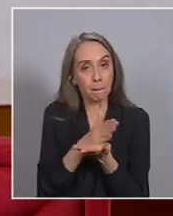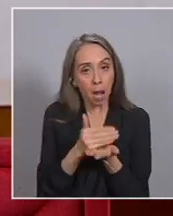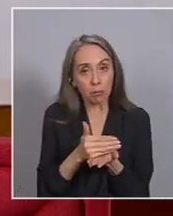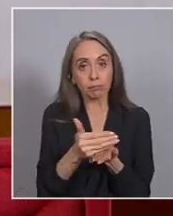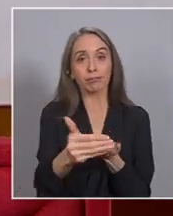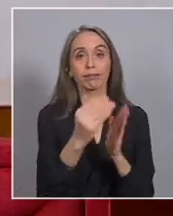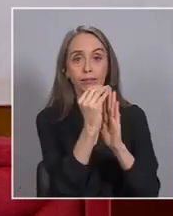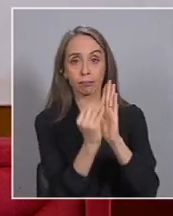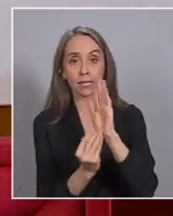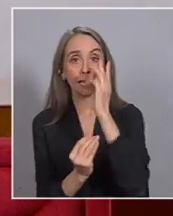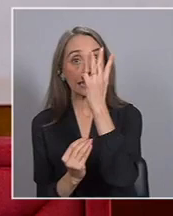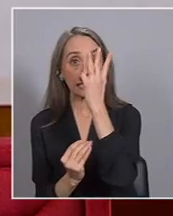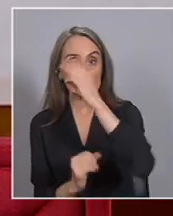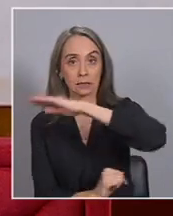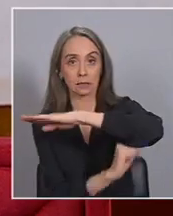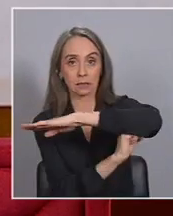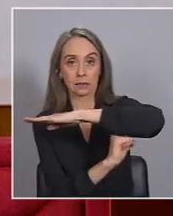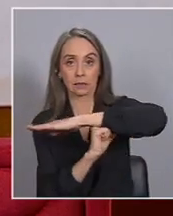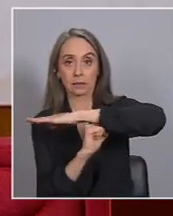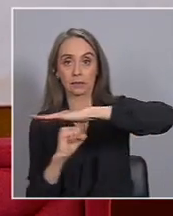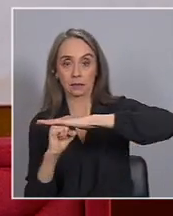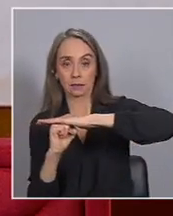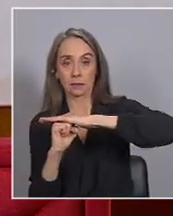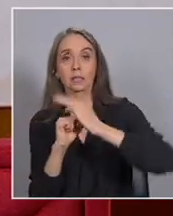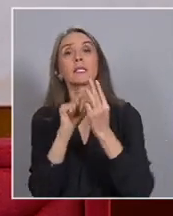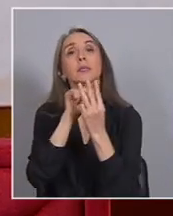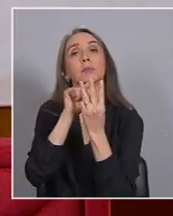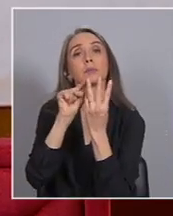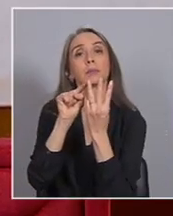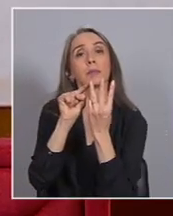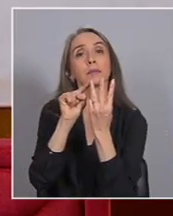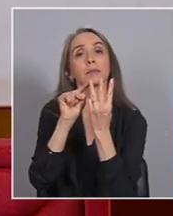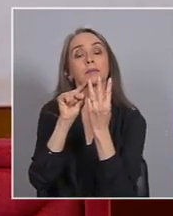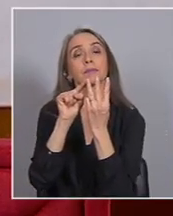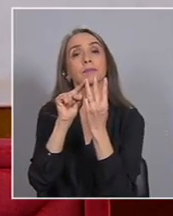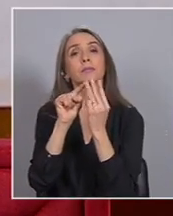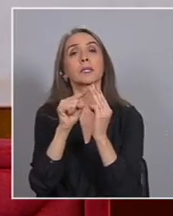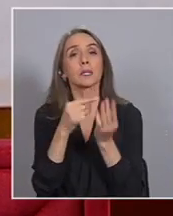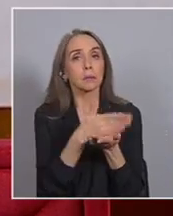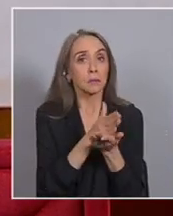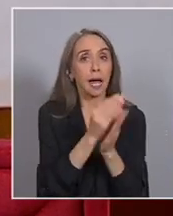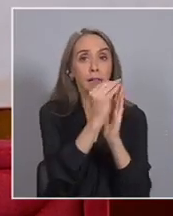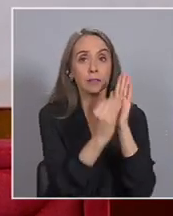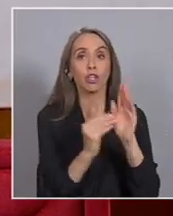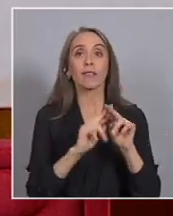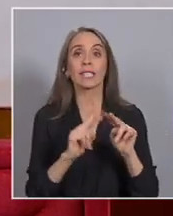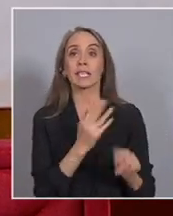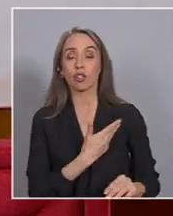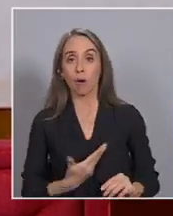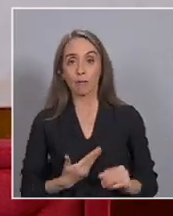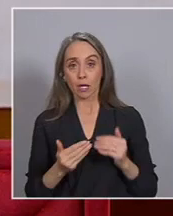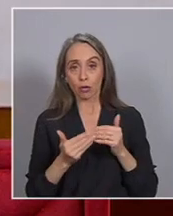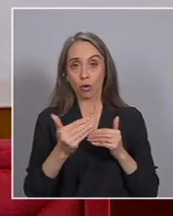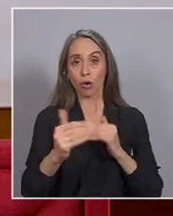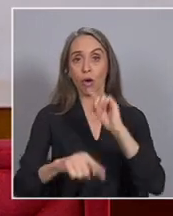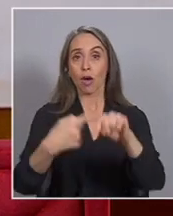considera tres ejes en torno a los cuales se concentrará la agenda y acción del gobierno en esta próxima